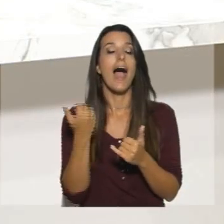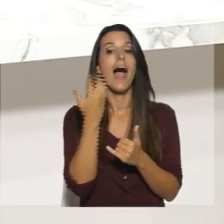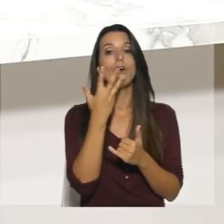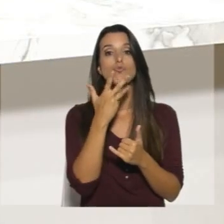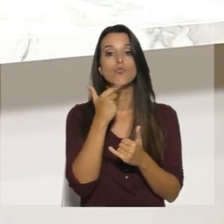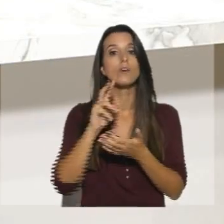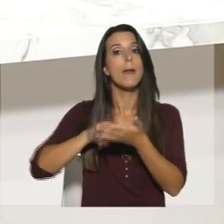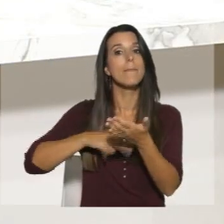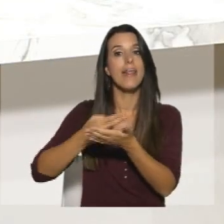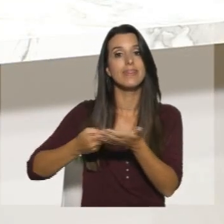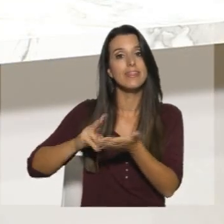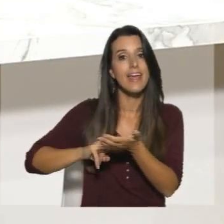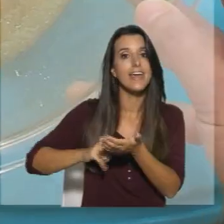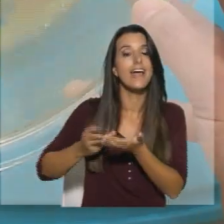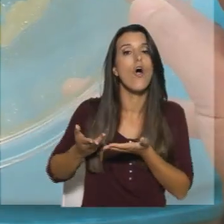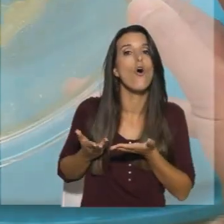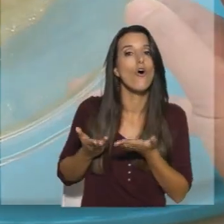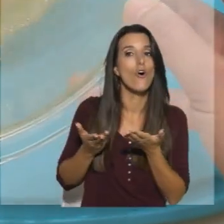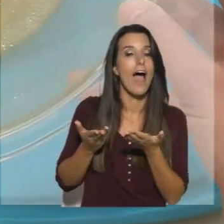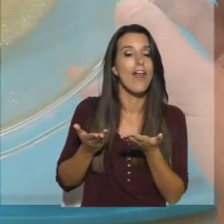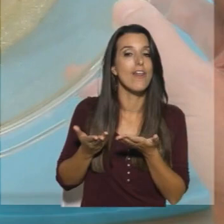con la manteca que habíamos llevado al horno.